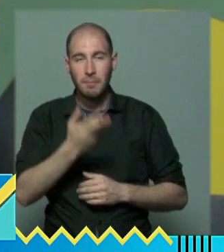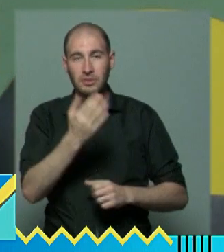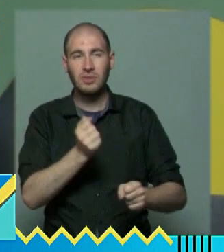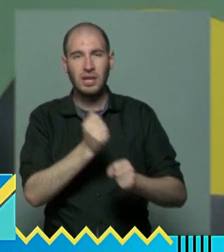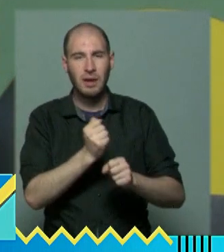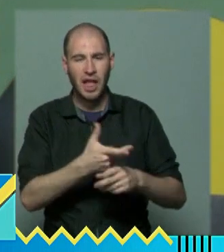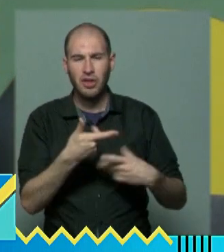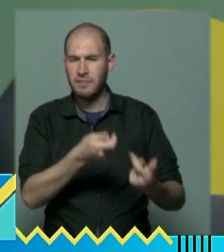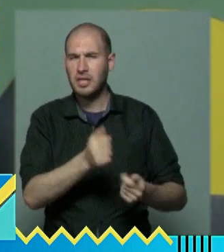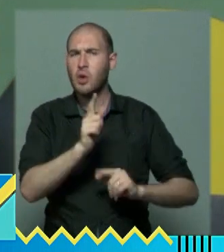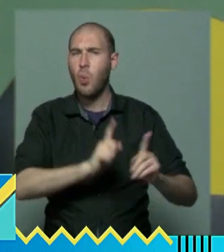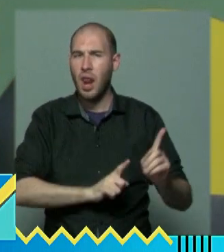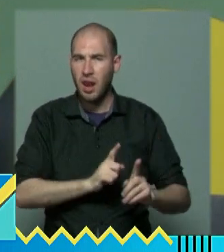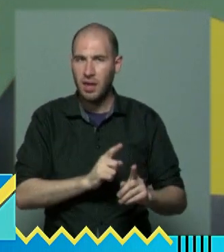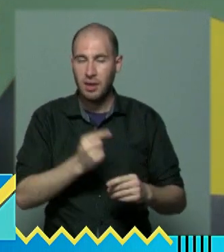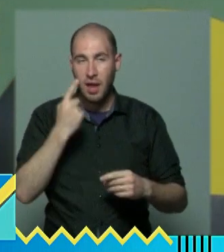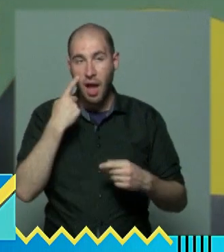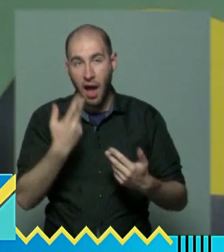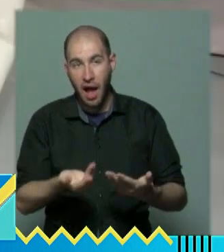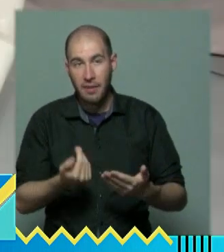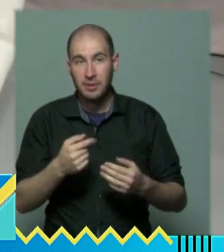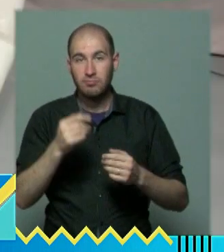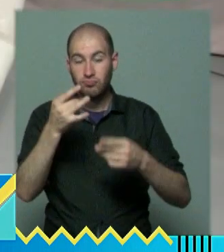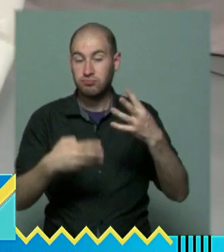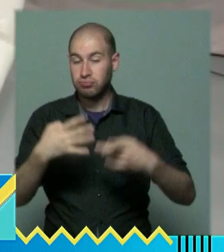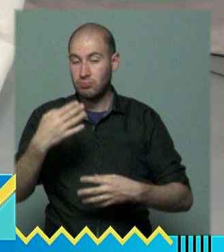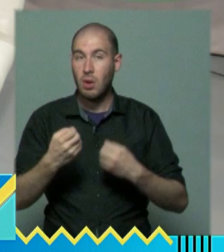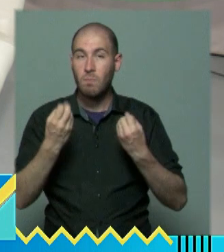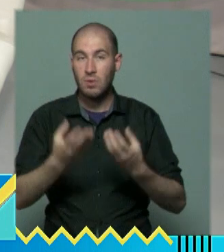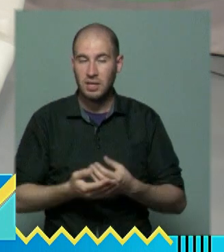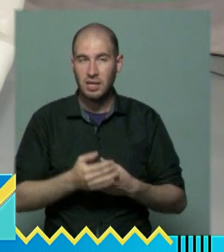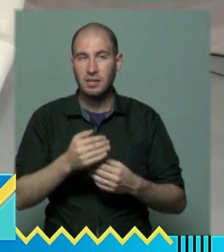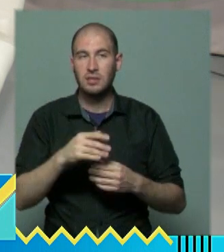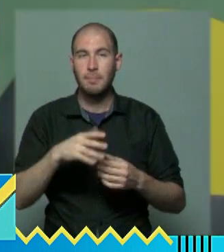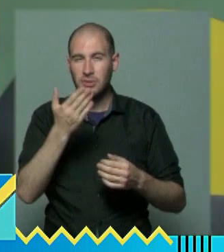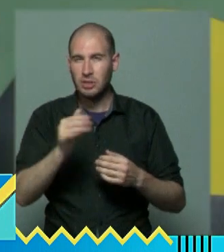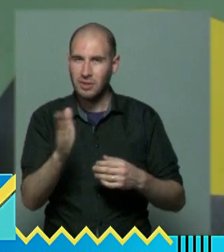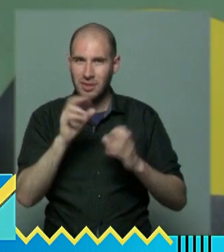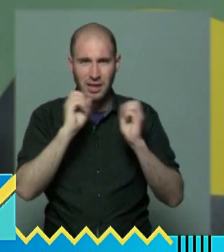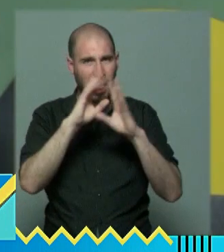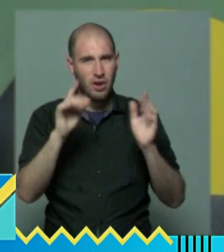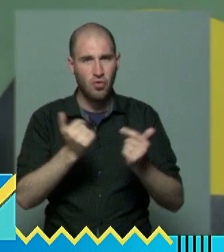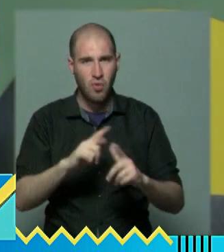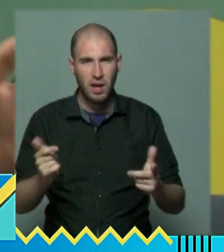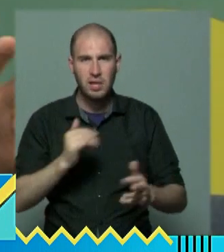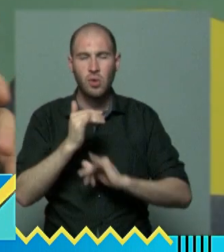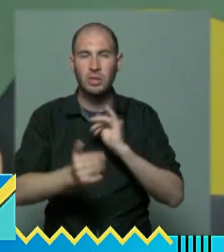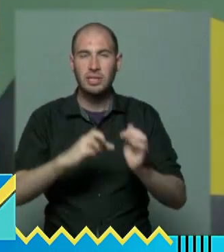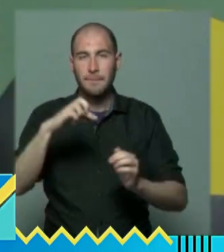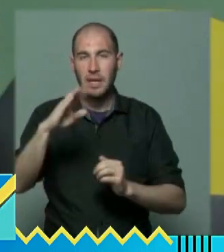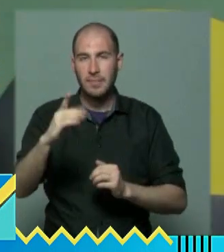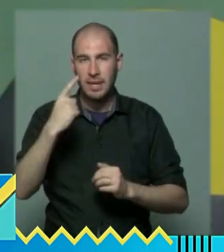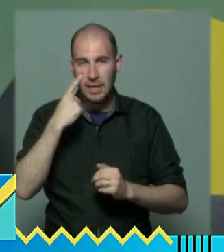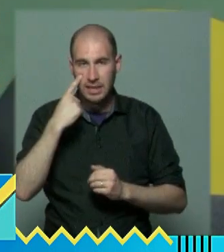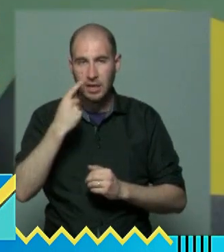estamos defendiendo? Y habría que sentarse a hacer una cuenta porque realmente no la tiene todo el mundo muy clara. Cuando hablamos de PBI, por